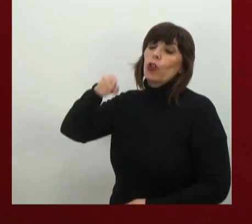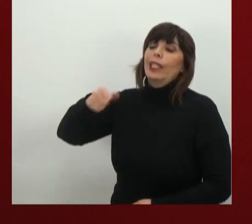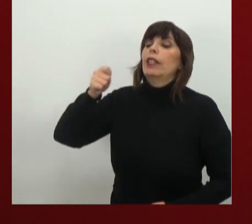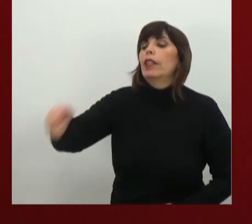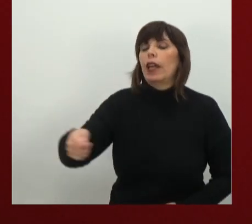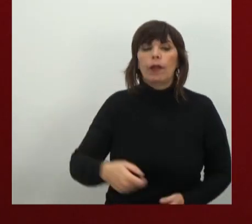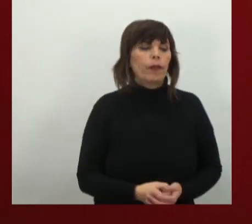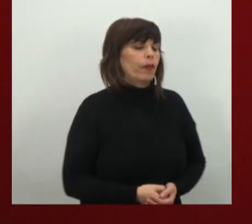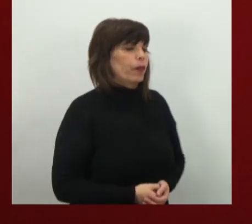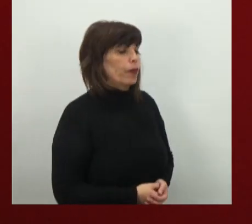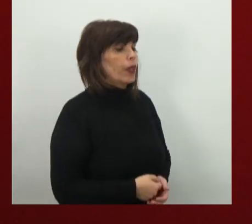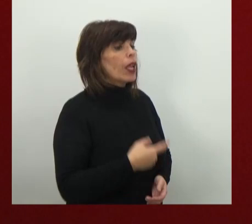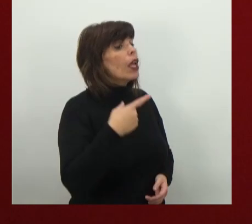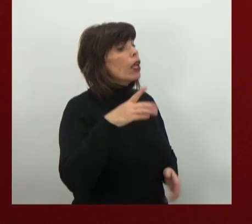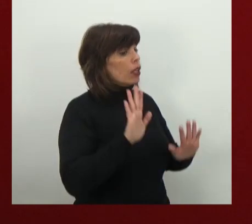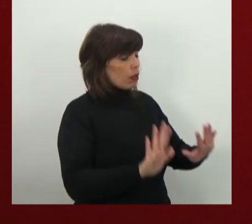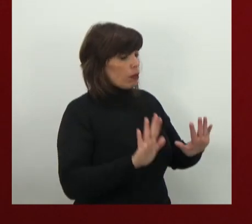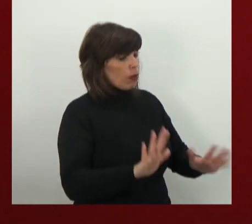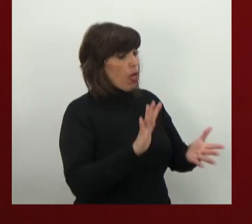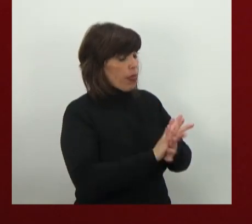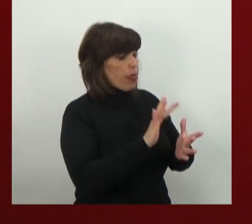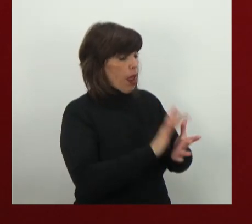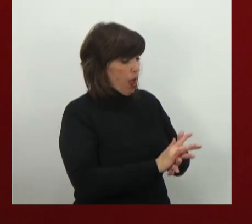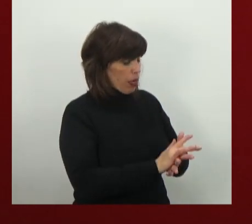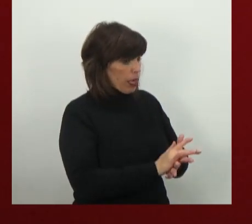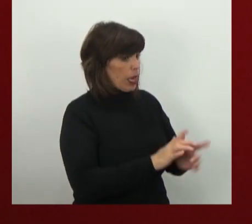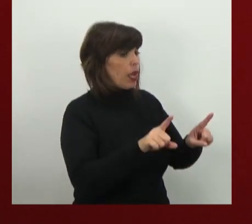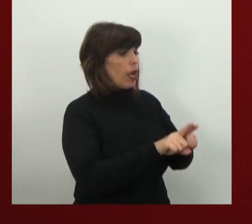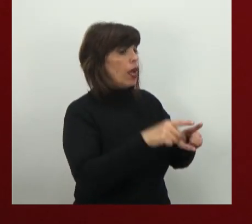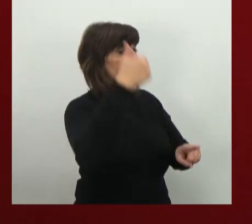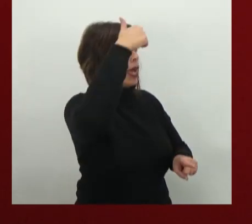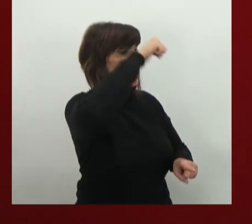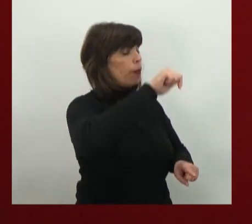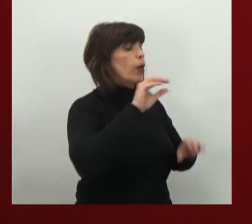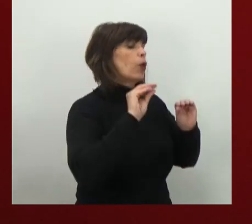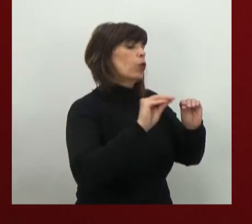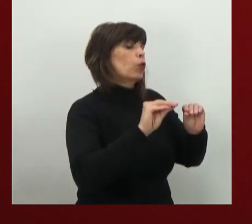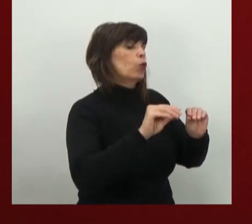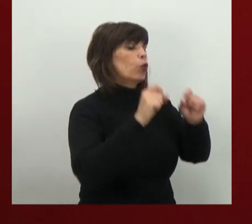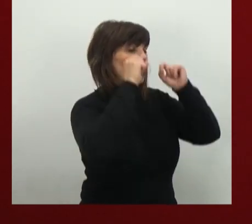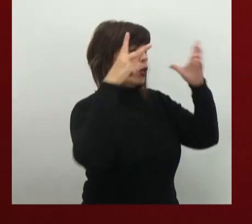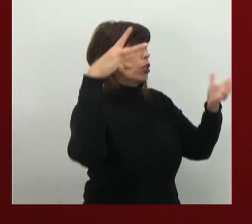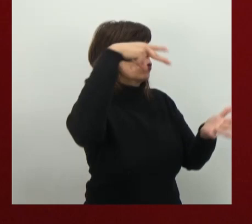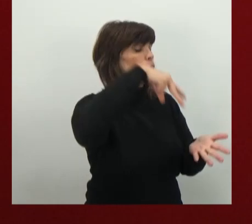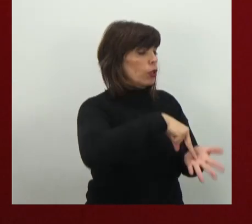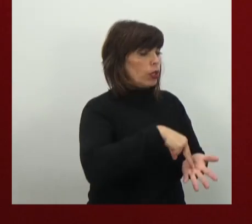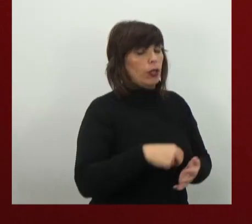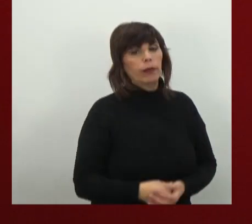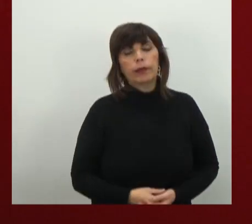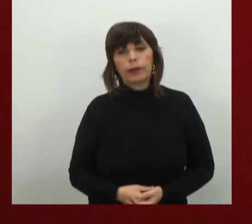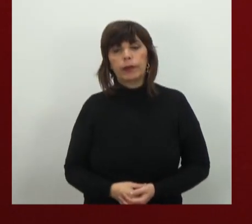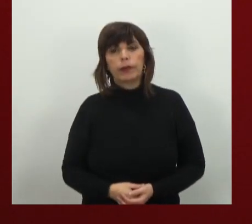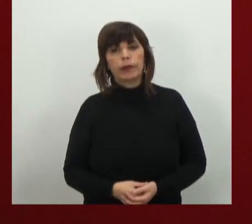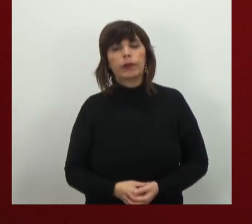Jesús le dijo: tu hermano resucitará. Marta dijo: sí, Señor, lo sé, lo sé. El Antiguo Testamento